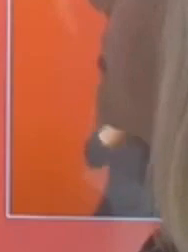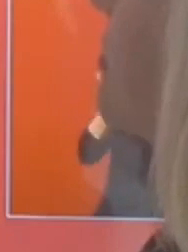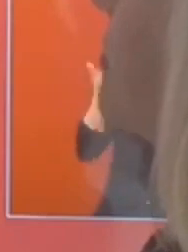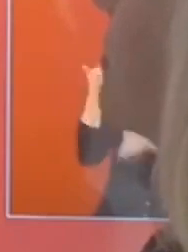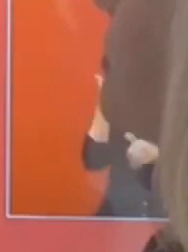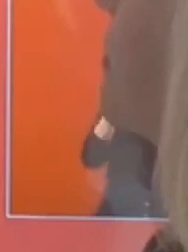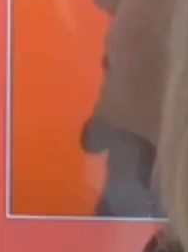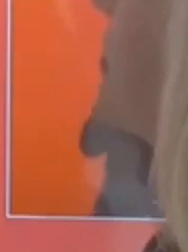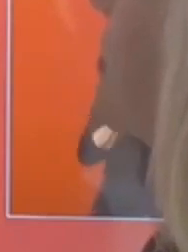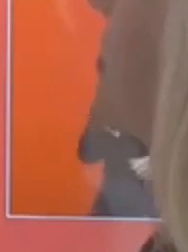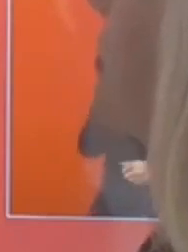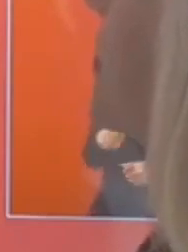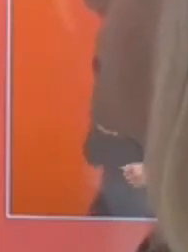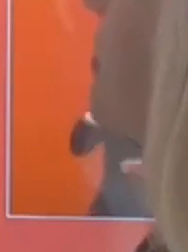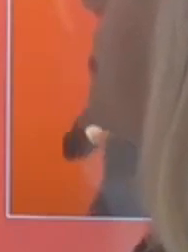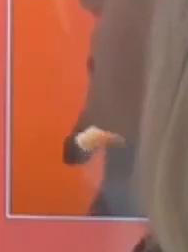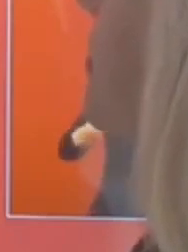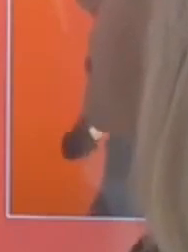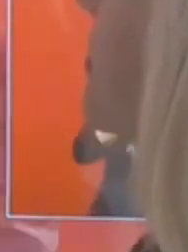ya sea